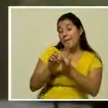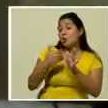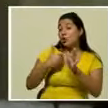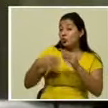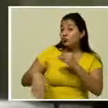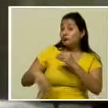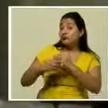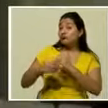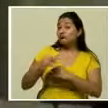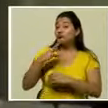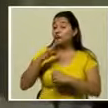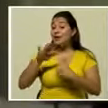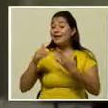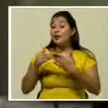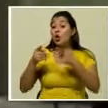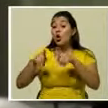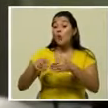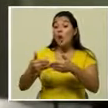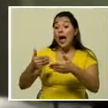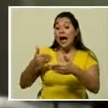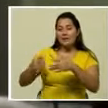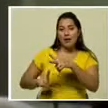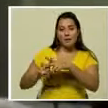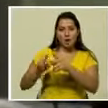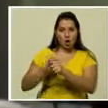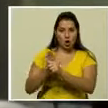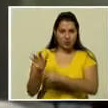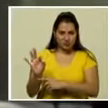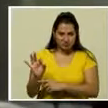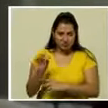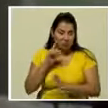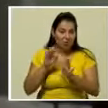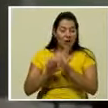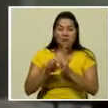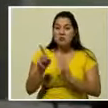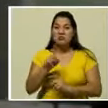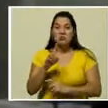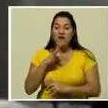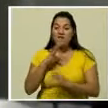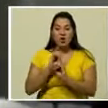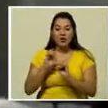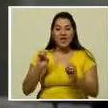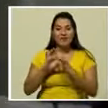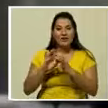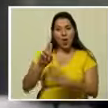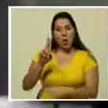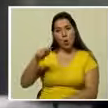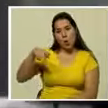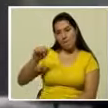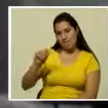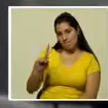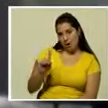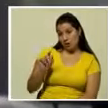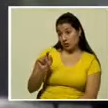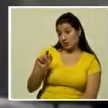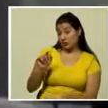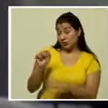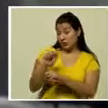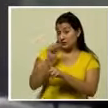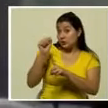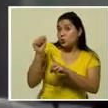pasó antes de la crisis sanitaria. Por ejemplo, no se mencionó nada de lo de la UPAD, que fue una situación de